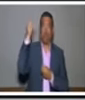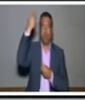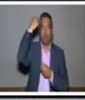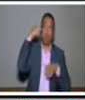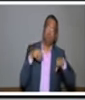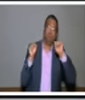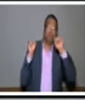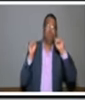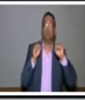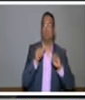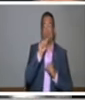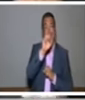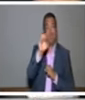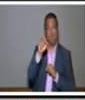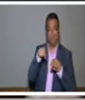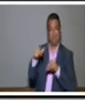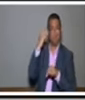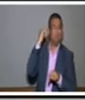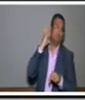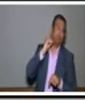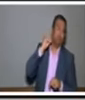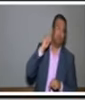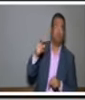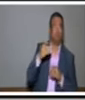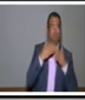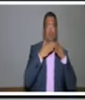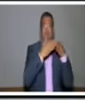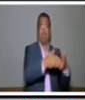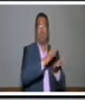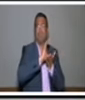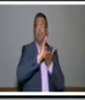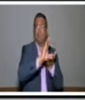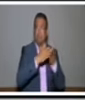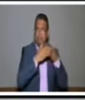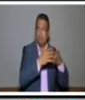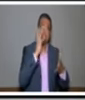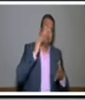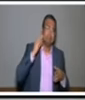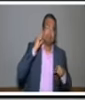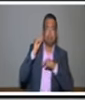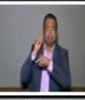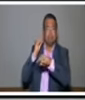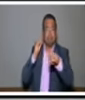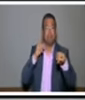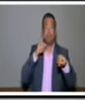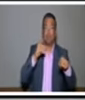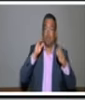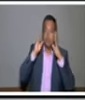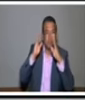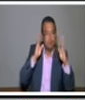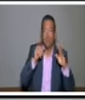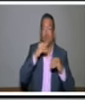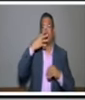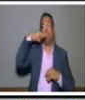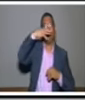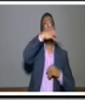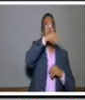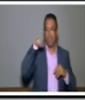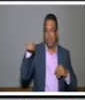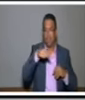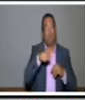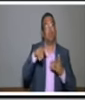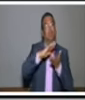eléctrica son los que trabajan en energía eléctrica, y en la lancha de Cataño son los que trabajan en la lancha de Cataño, no vamos a poder transformar realmente el servicio público en Puerto Rico